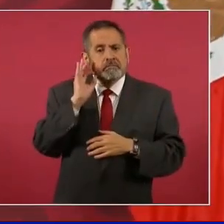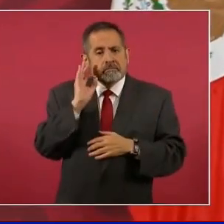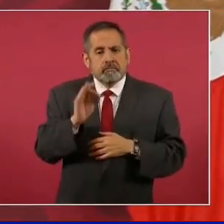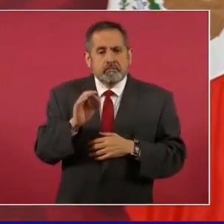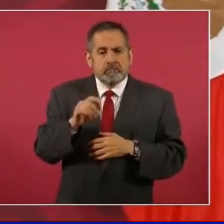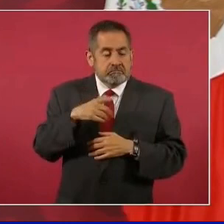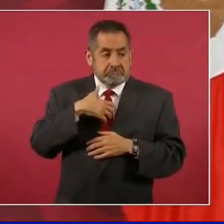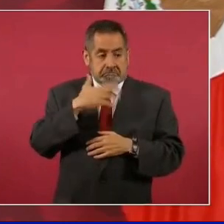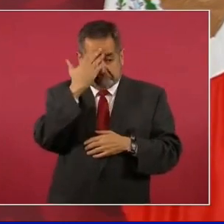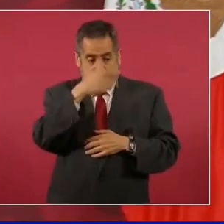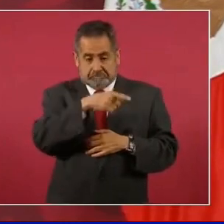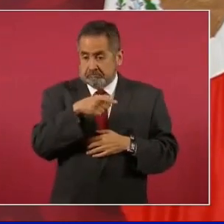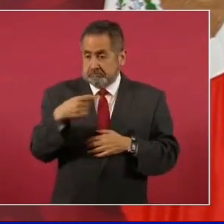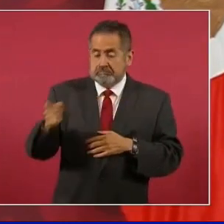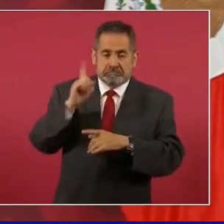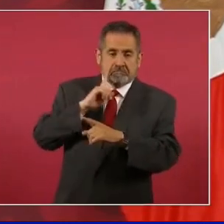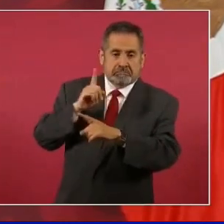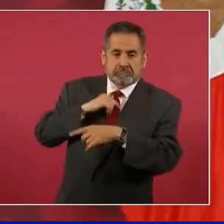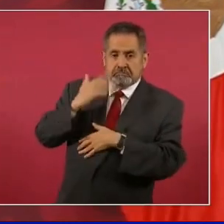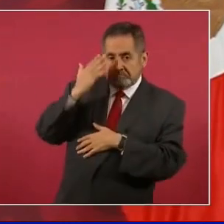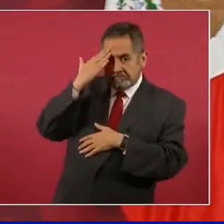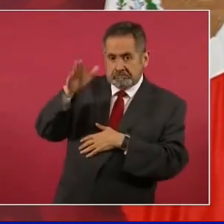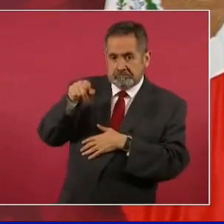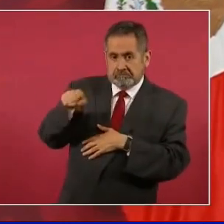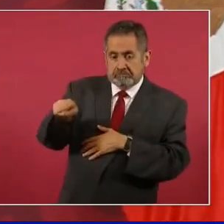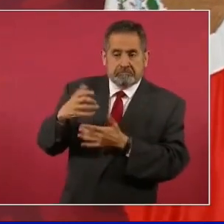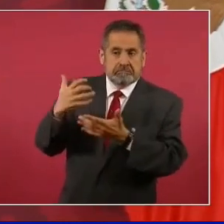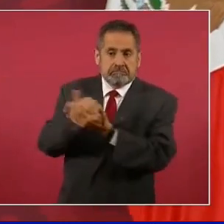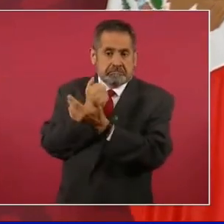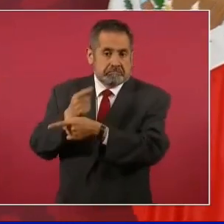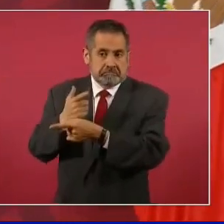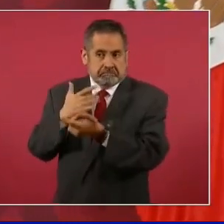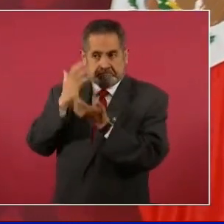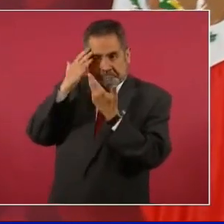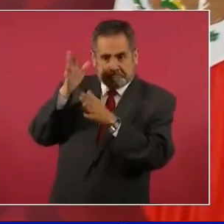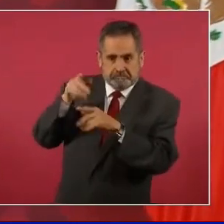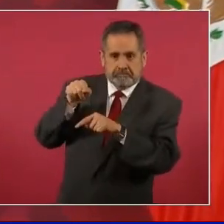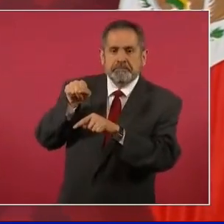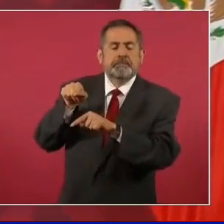Ni conozco tampoco a la compañera que ganó.